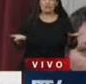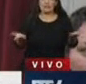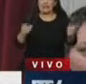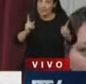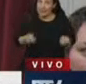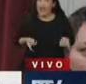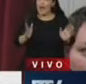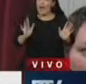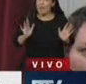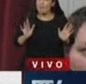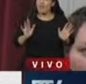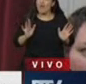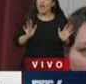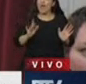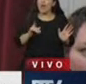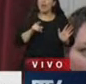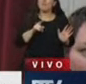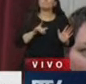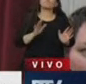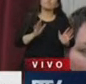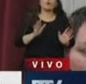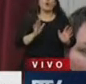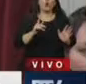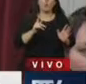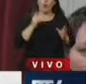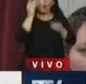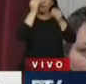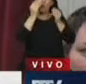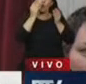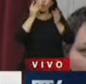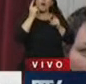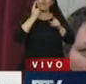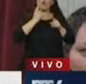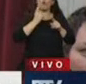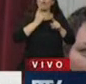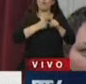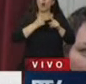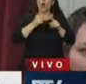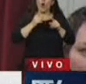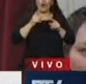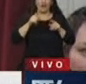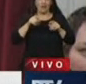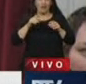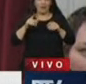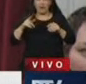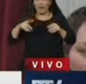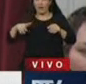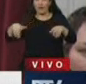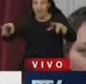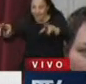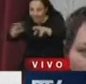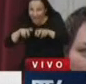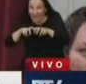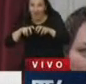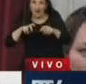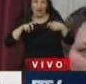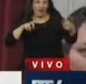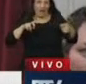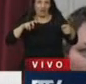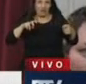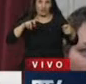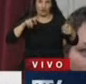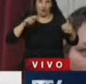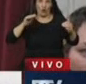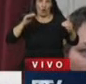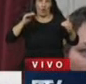de todos los artículos de suba de impuestos, van a poner la cláusula gatillo. Ahora, ¿eso alcanza para que votes a favor de